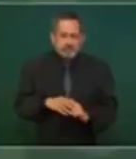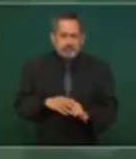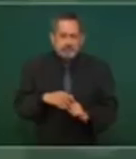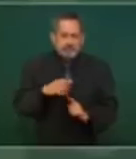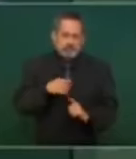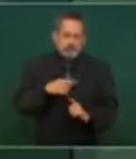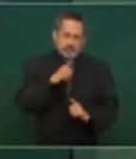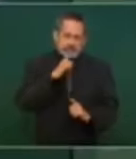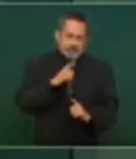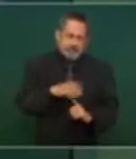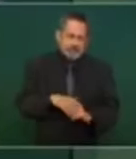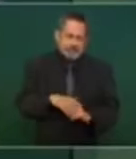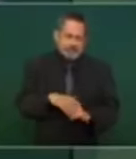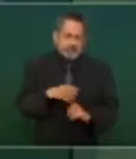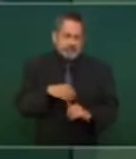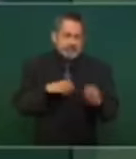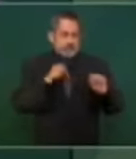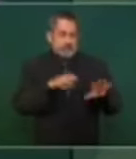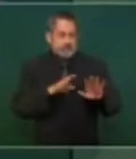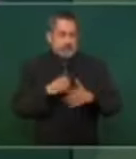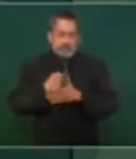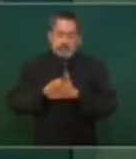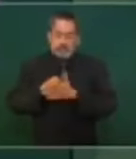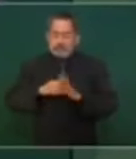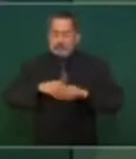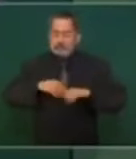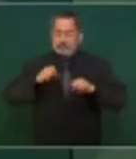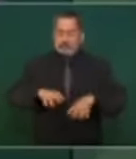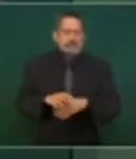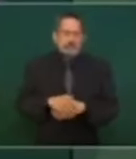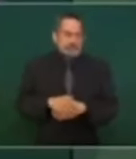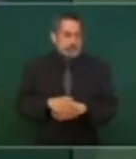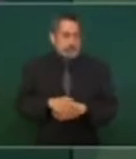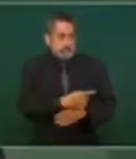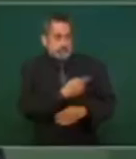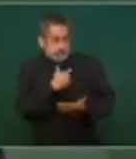dejar de luchar. Se equivocan.